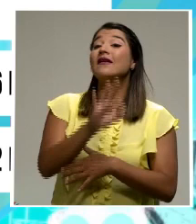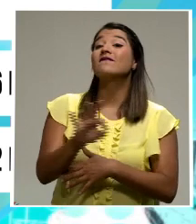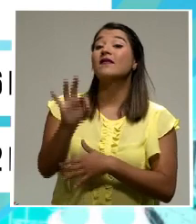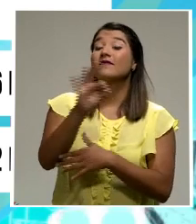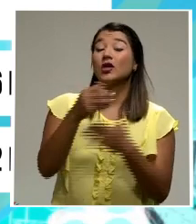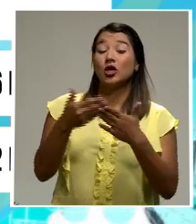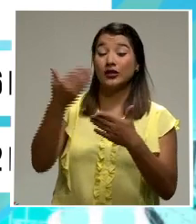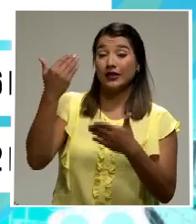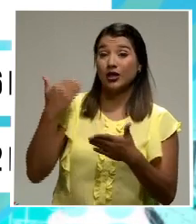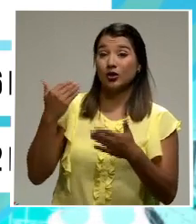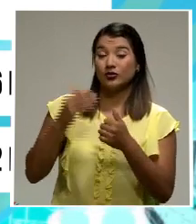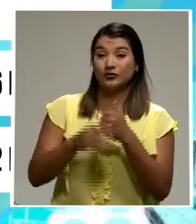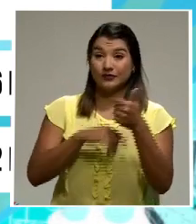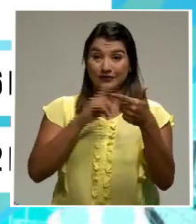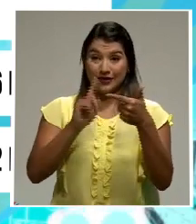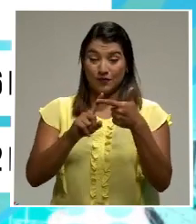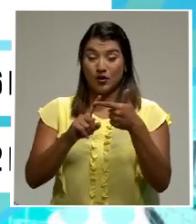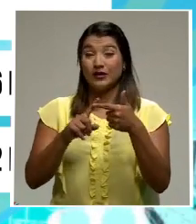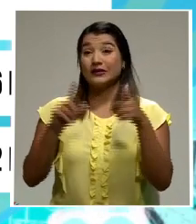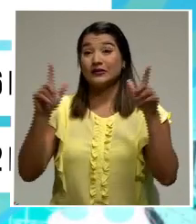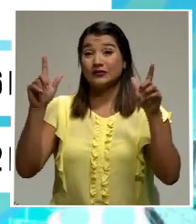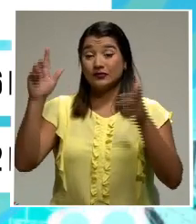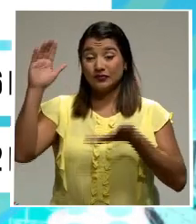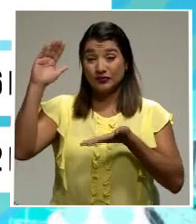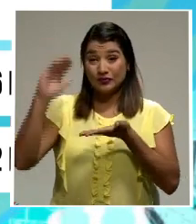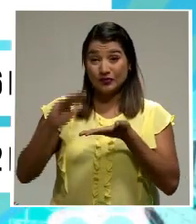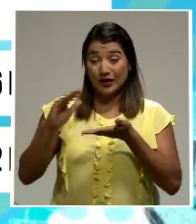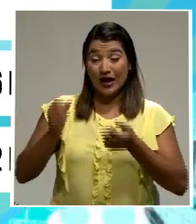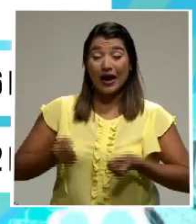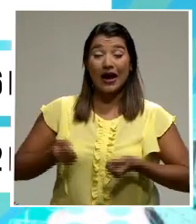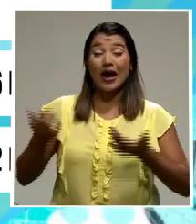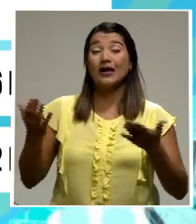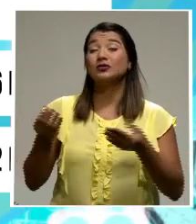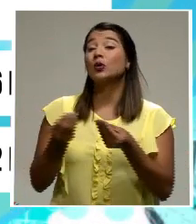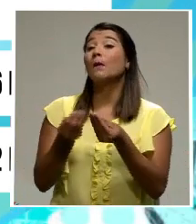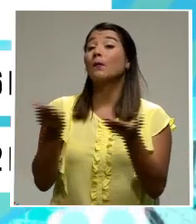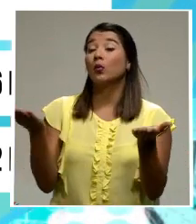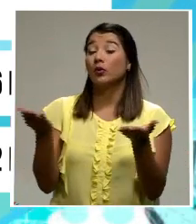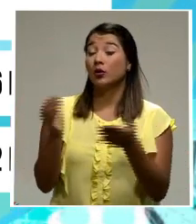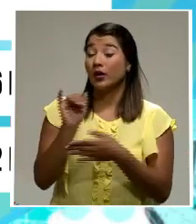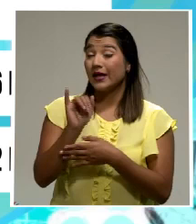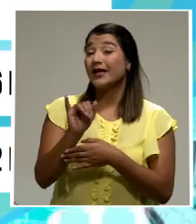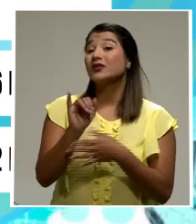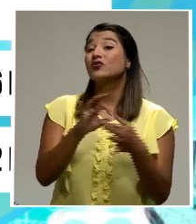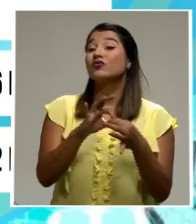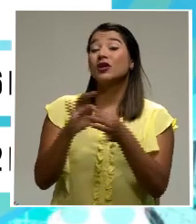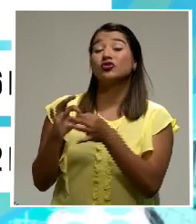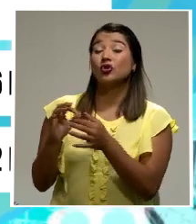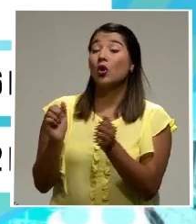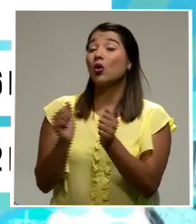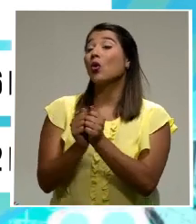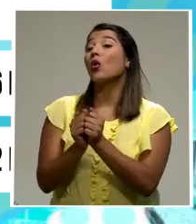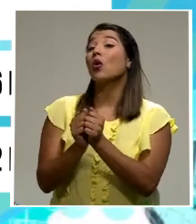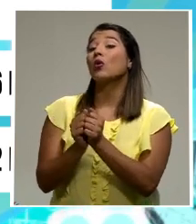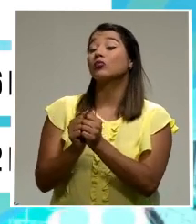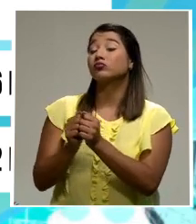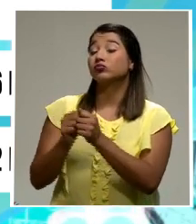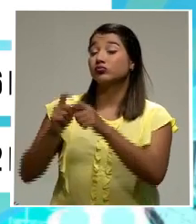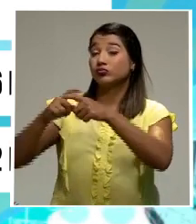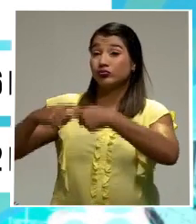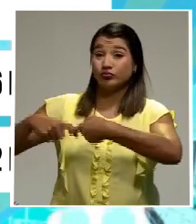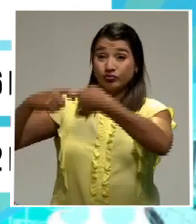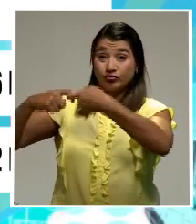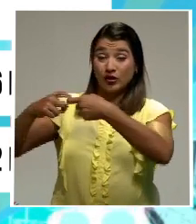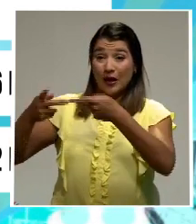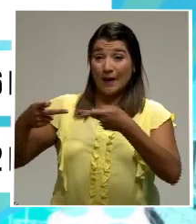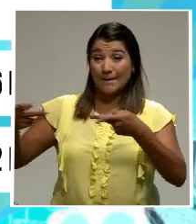anterior. Después está la reducción del gasto público, esto que es relacionado a la eliminación de plazas y vacantes,